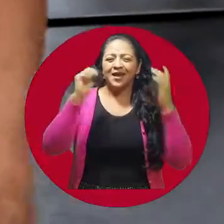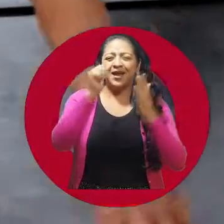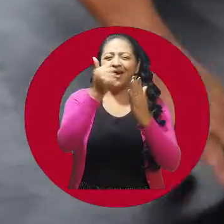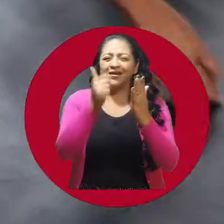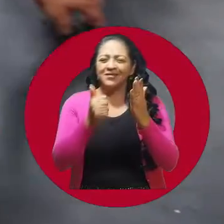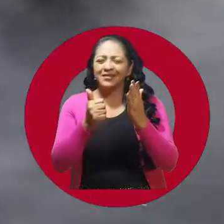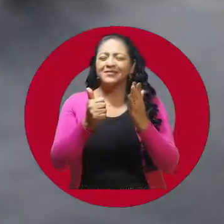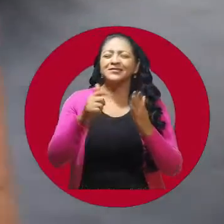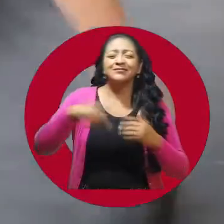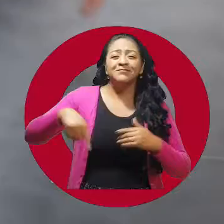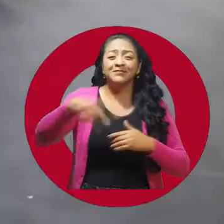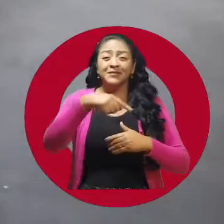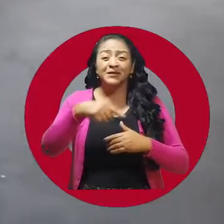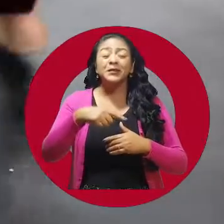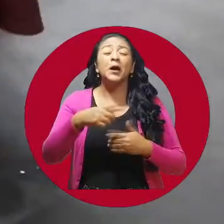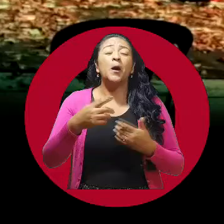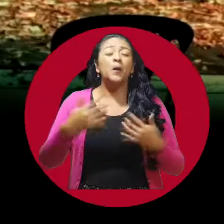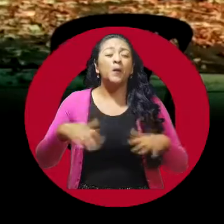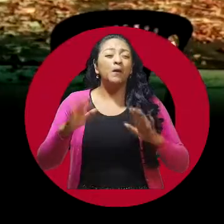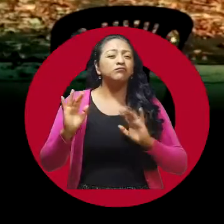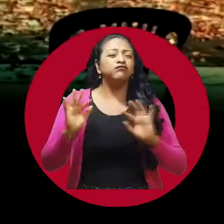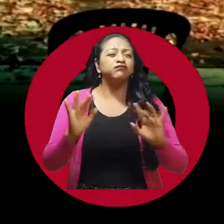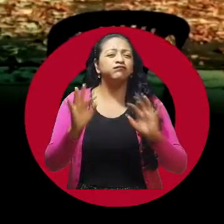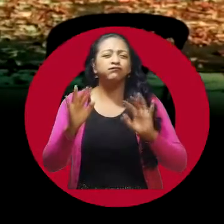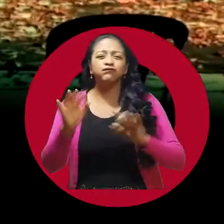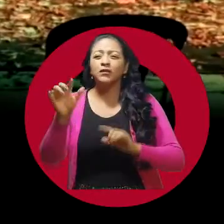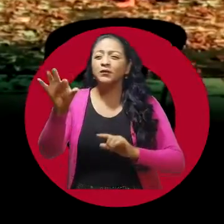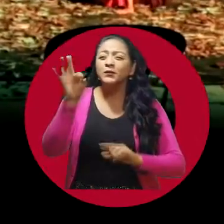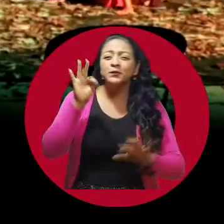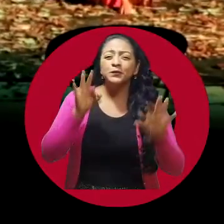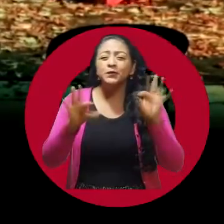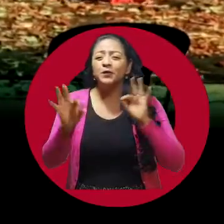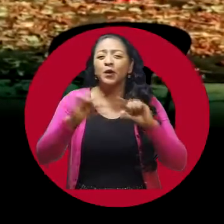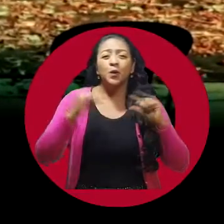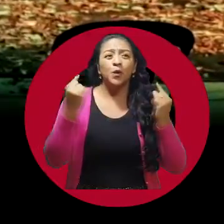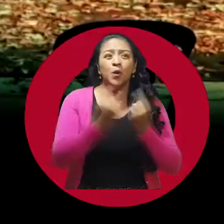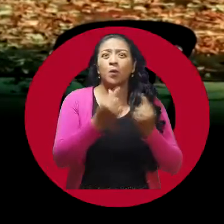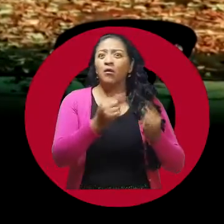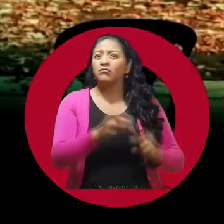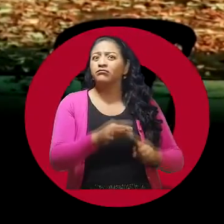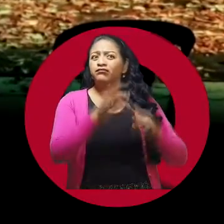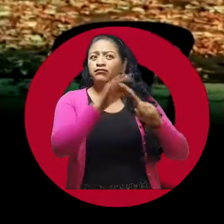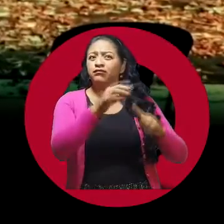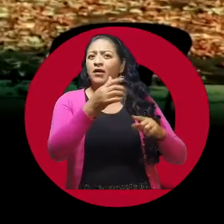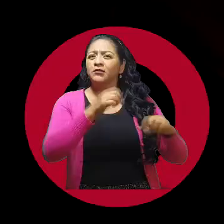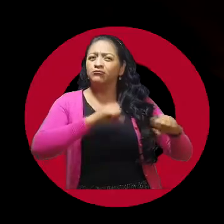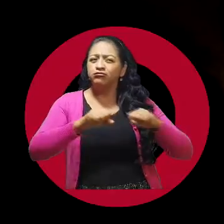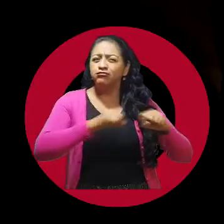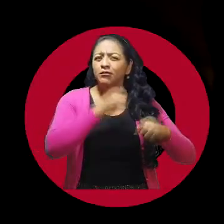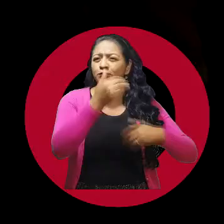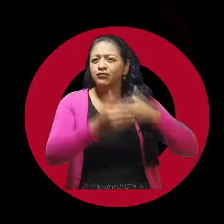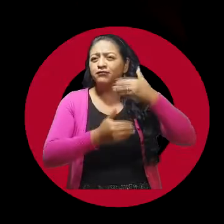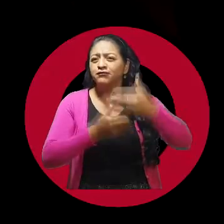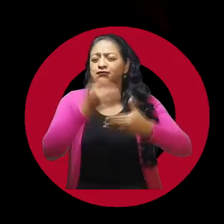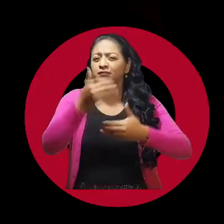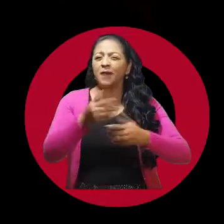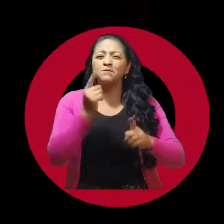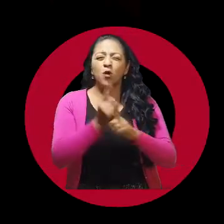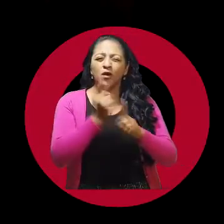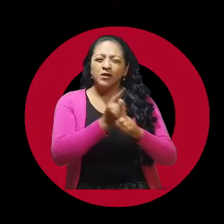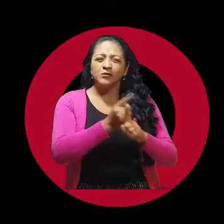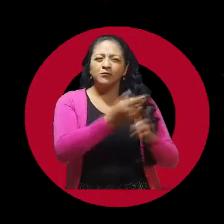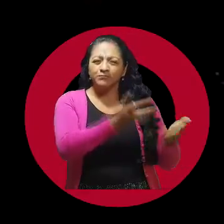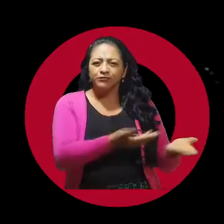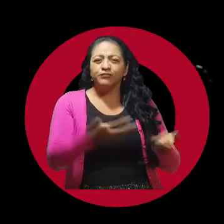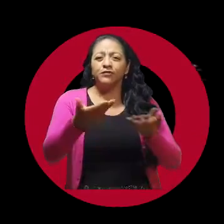Urbanas, edición 13ª, seleccionó al grupo Andanzas por su trayectoria. Este grupo de danza ha trabajado durante varias ocasiones en apoyo